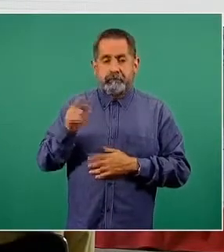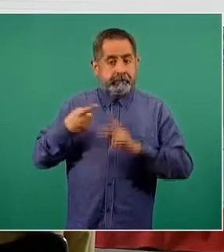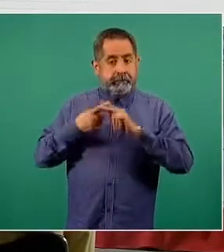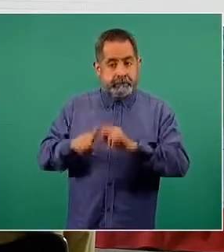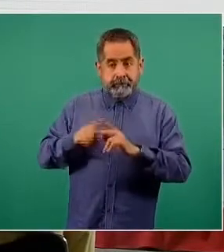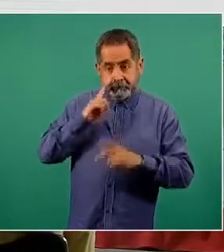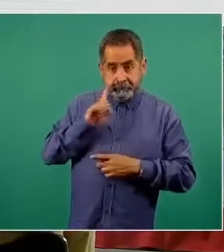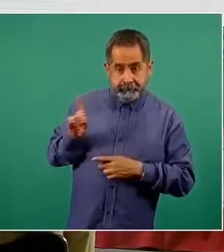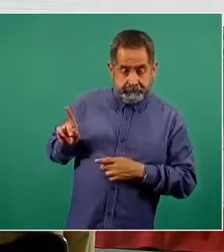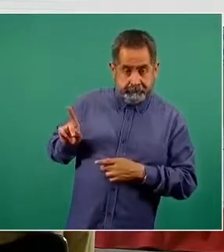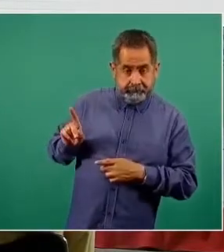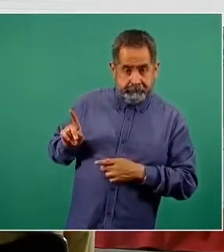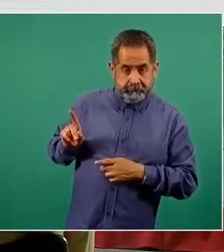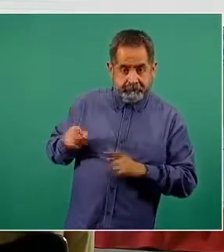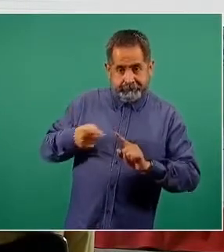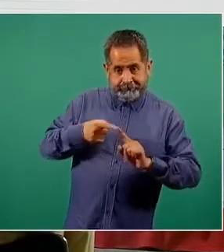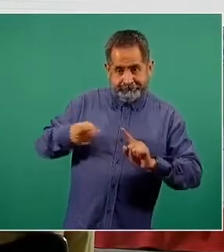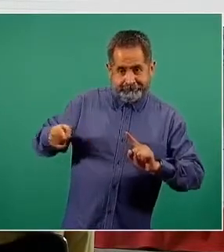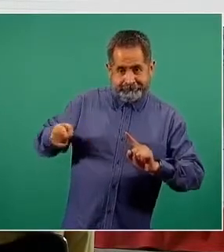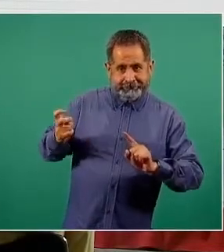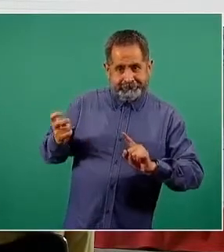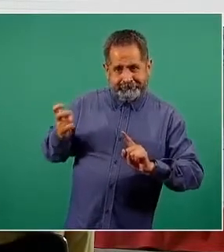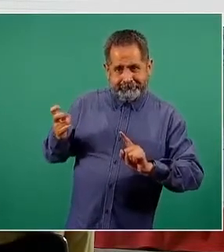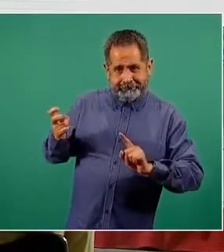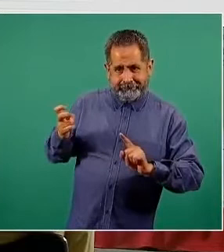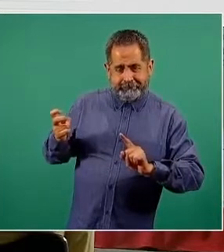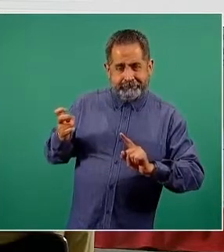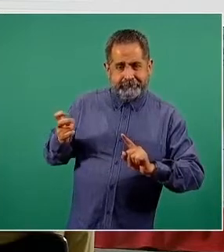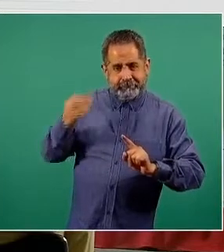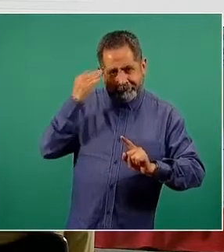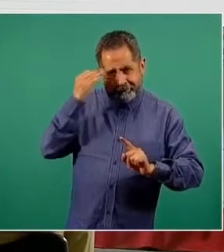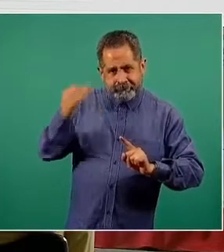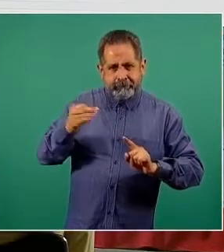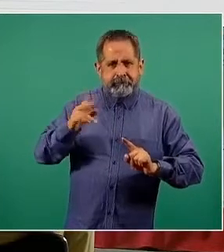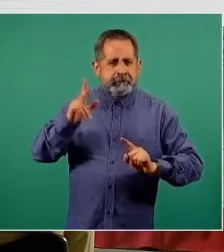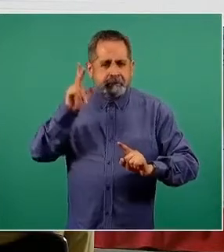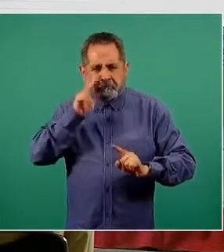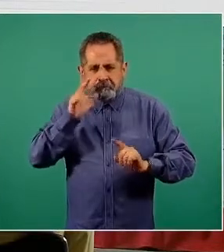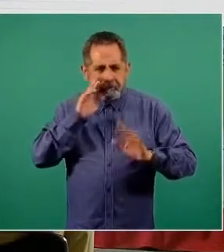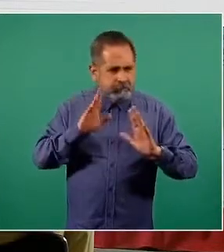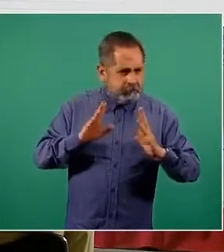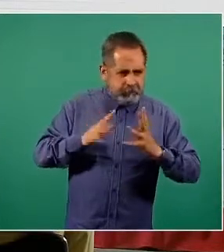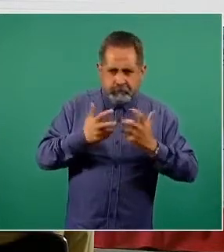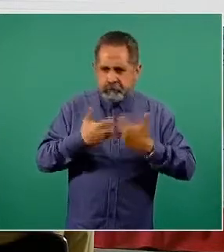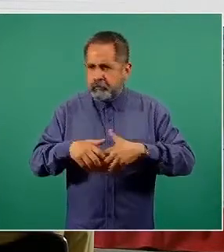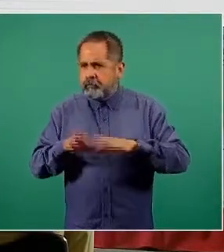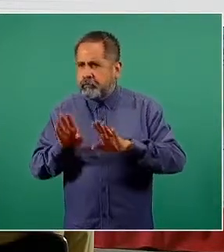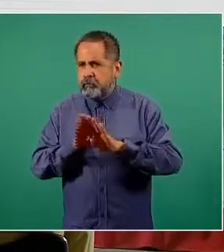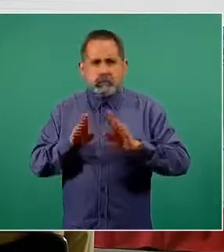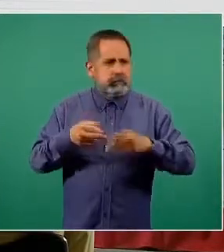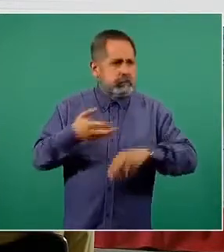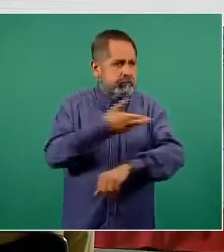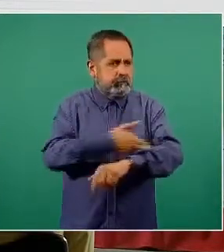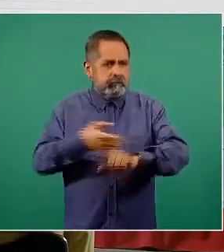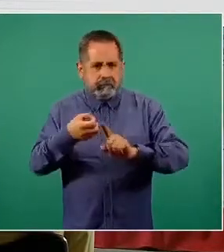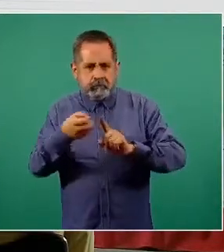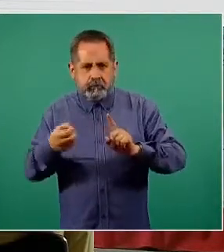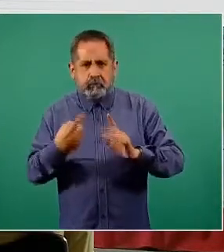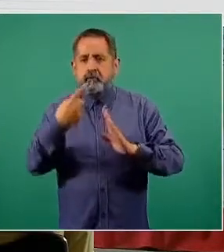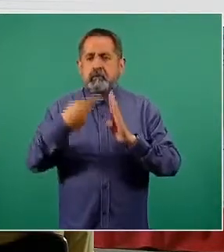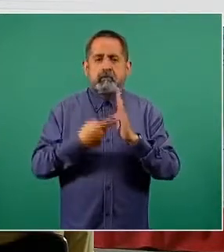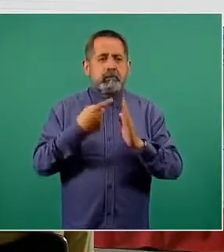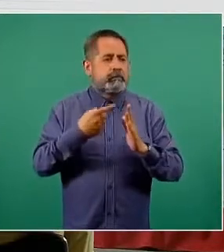arrancamos. En este primer momento le llamamos etapa de calibración, en la medida en que, vacunando a una